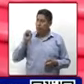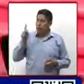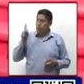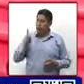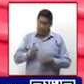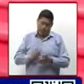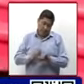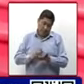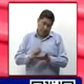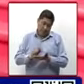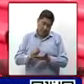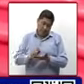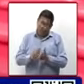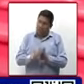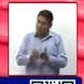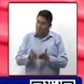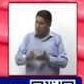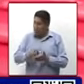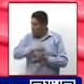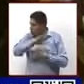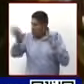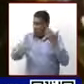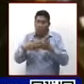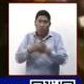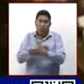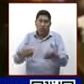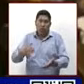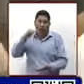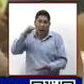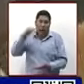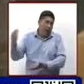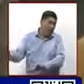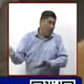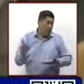ella toda la caja con todas las preguntas.